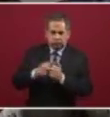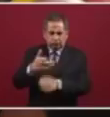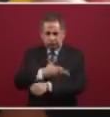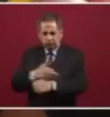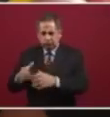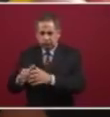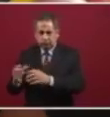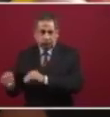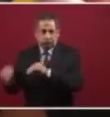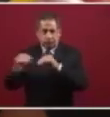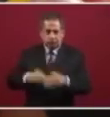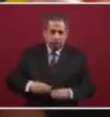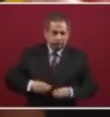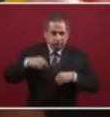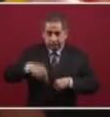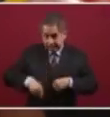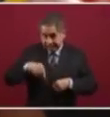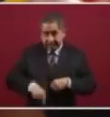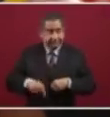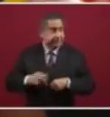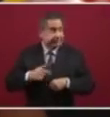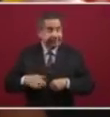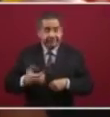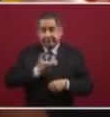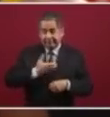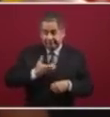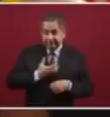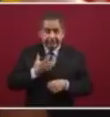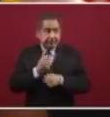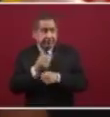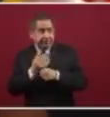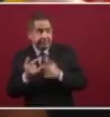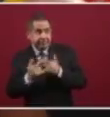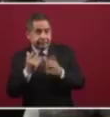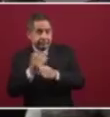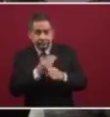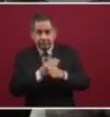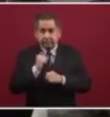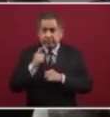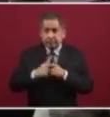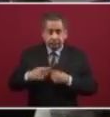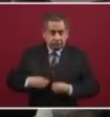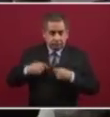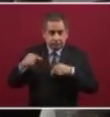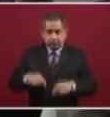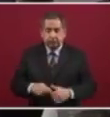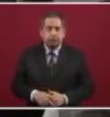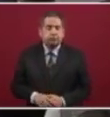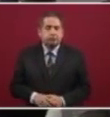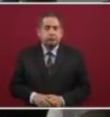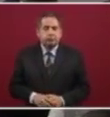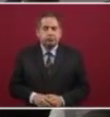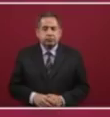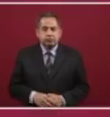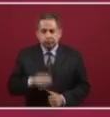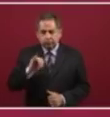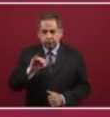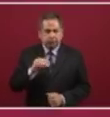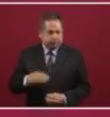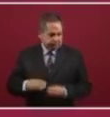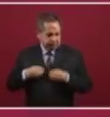en Palacio Nacional? ¿Se va a hacer alguna remodelación en el edificio histórico? Gracias. Sí, vamos a vivir